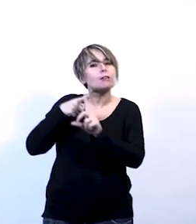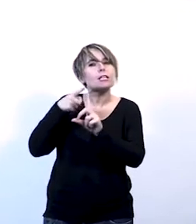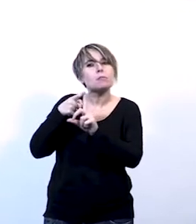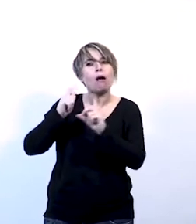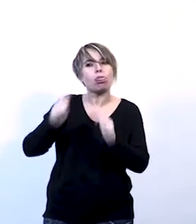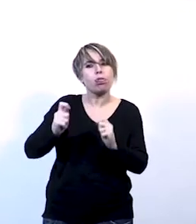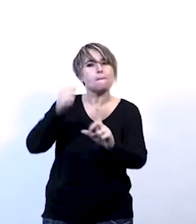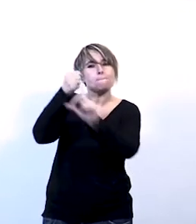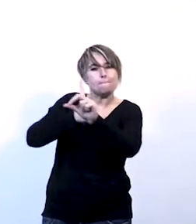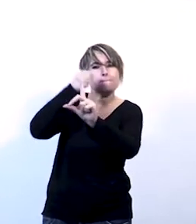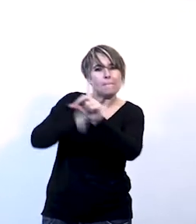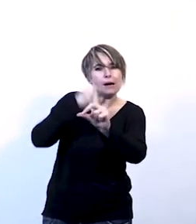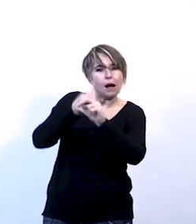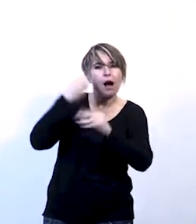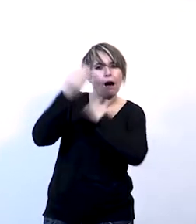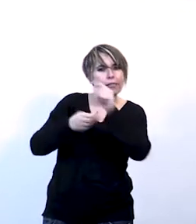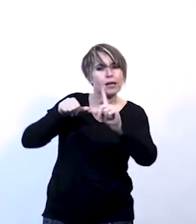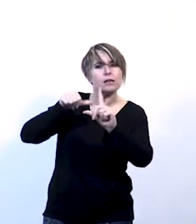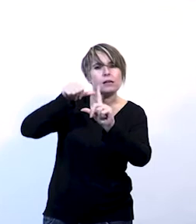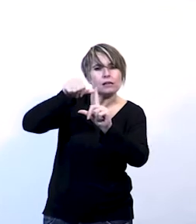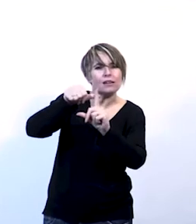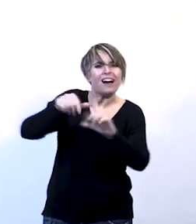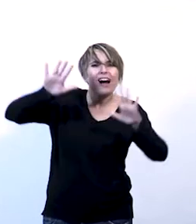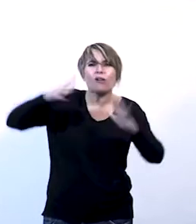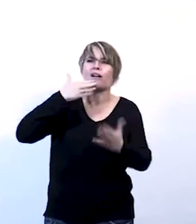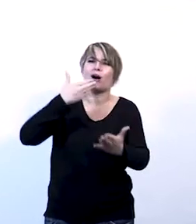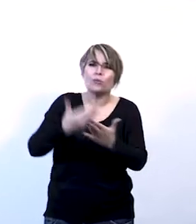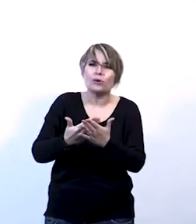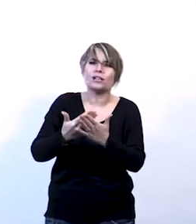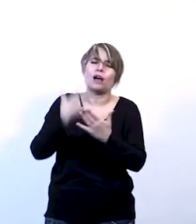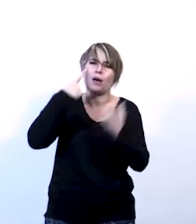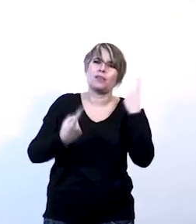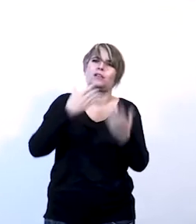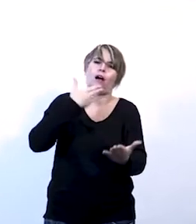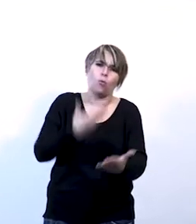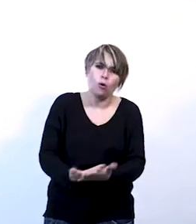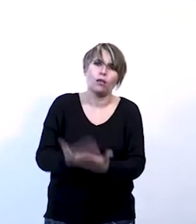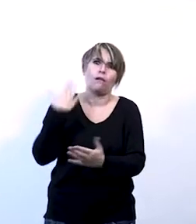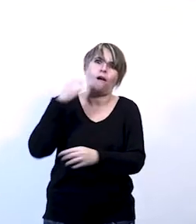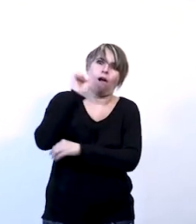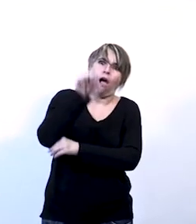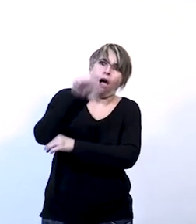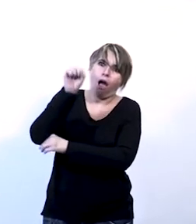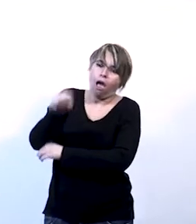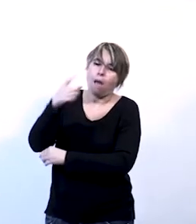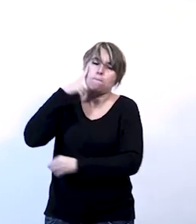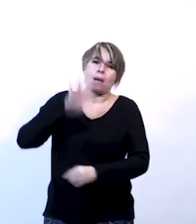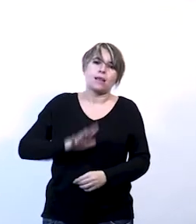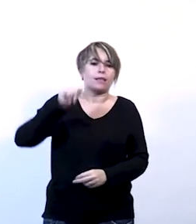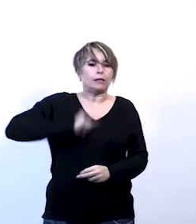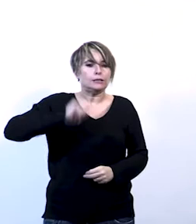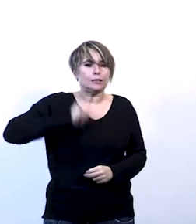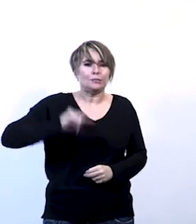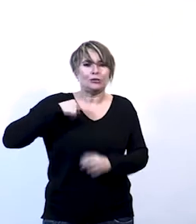persistentes y seguir haciendo lo que hacemos, aunque nos aburrimos de nosotras mismas. Muchas veces sentimos de que